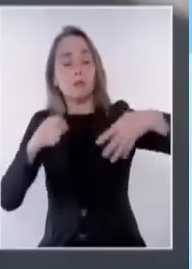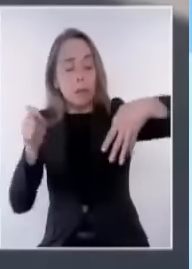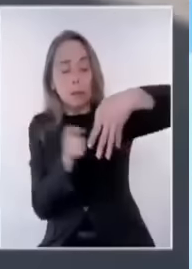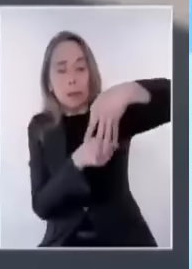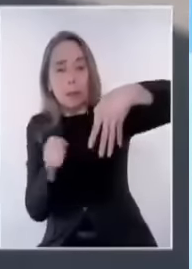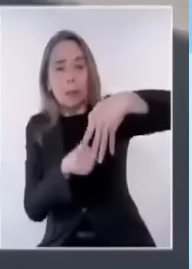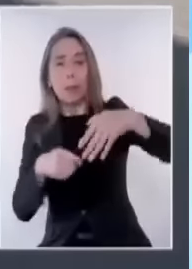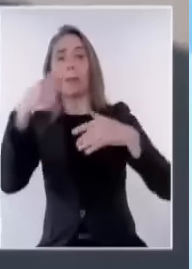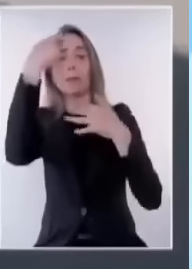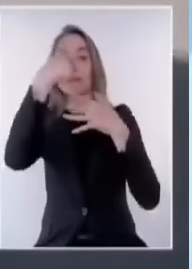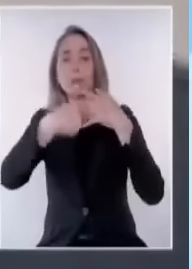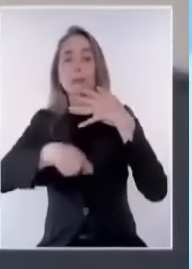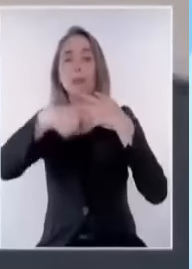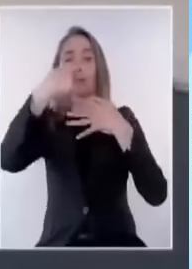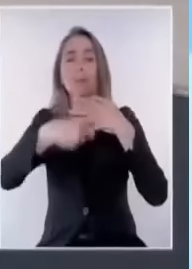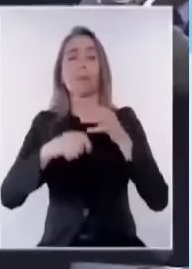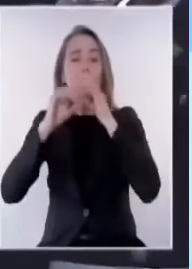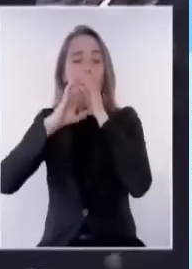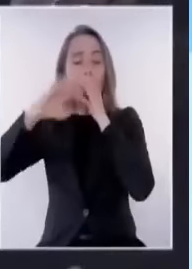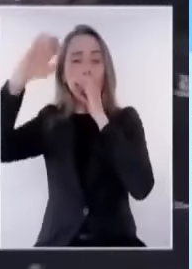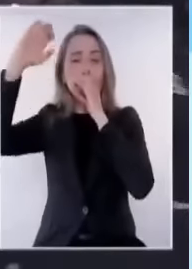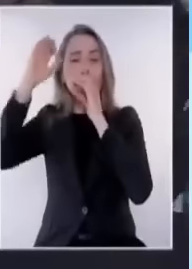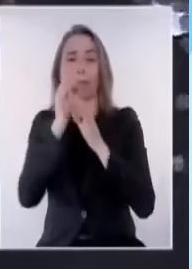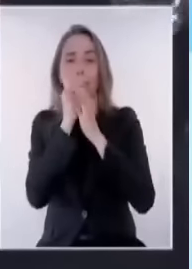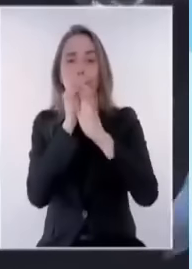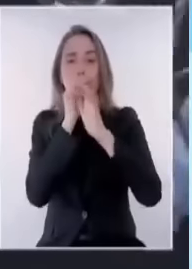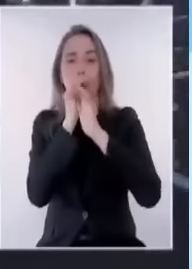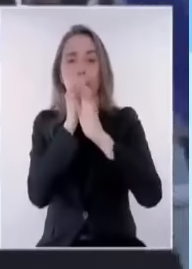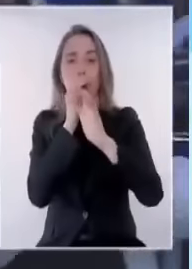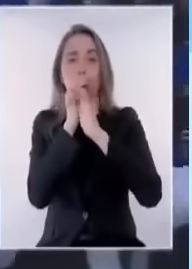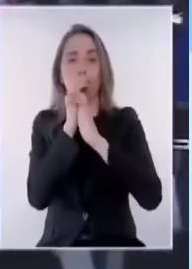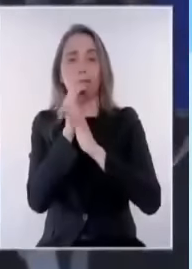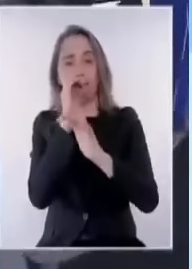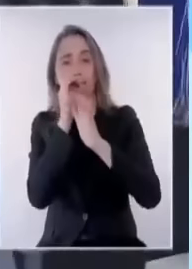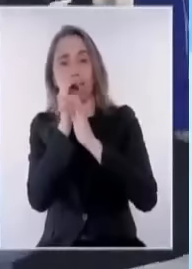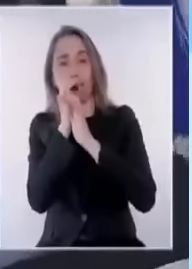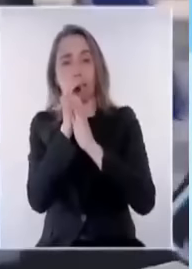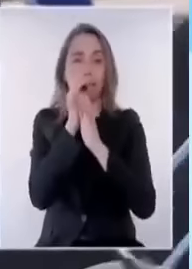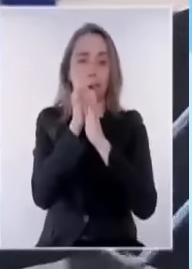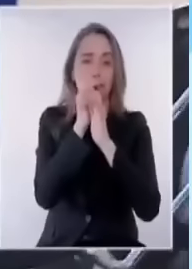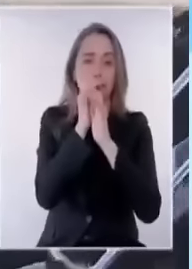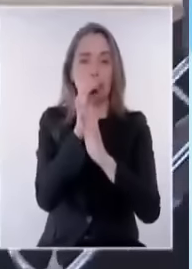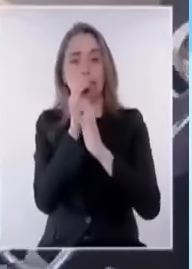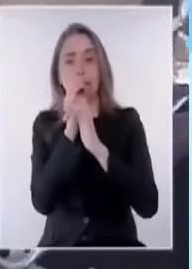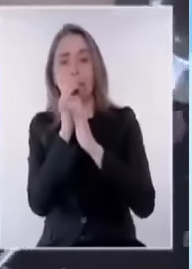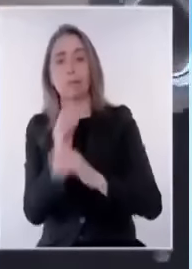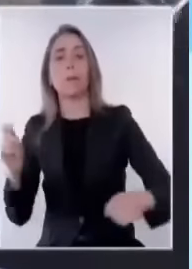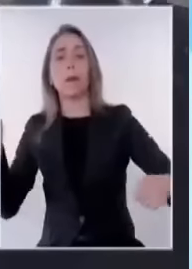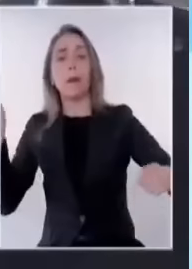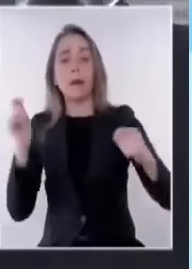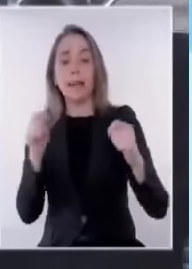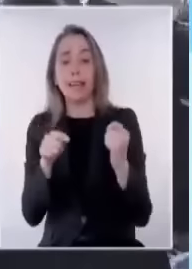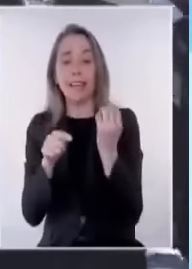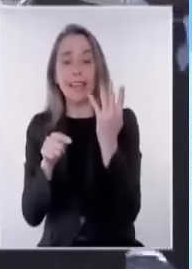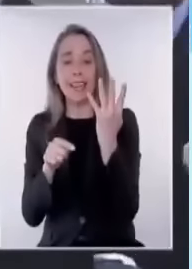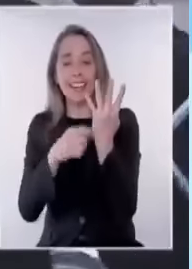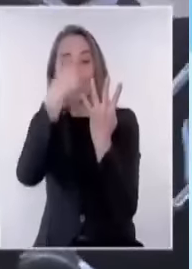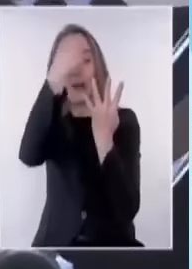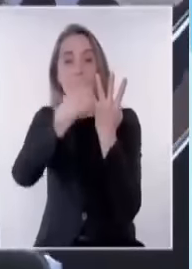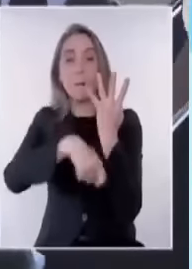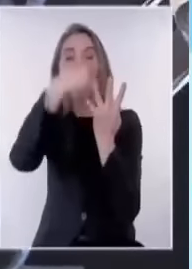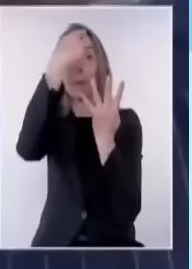todo muy lindo, el sonido, cómo desfilan, lo cuidado que están todas las tomas de la televisión.